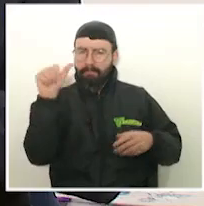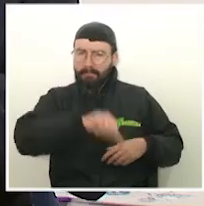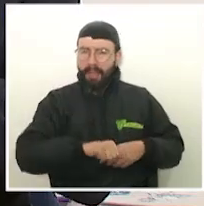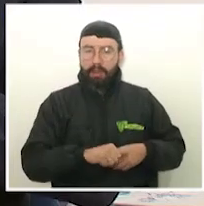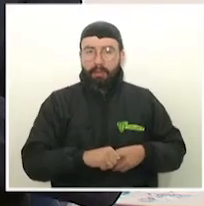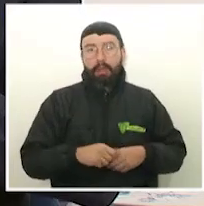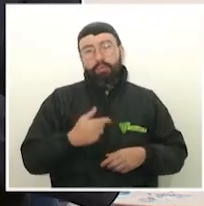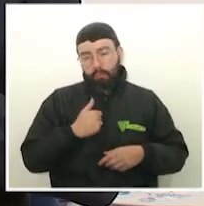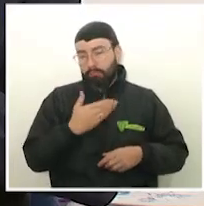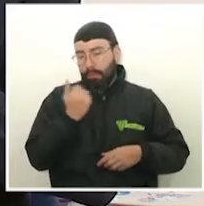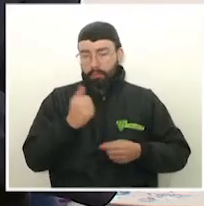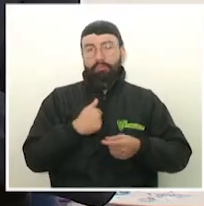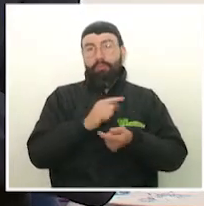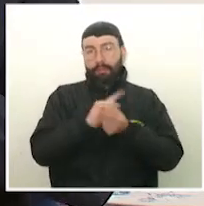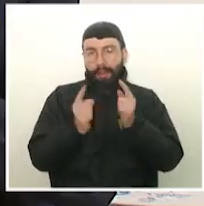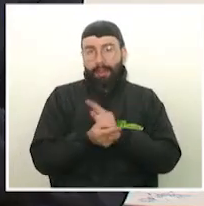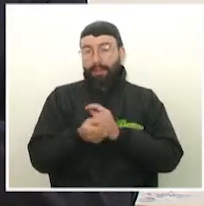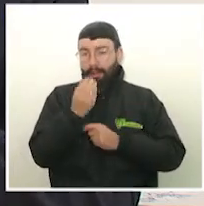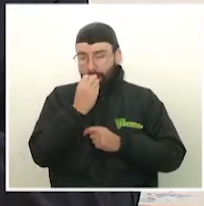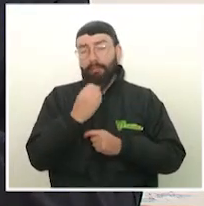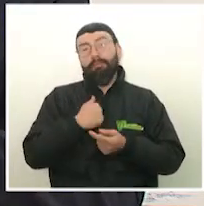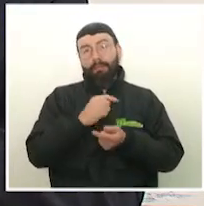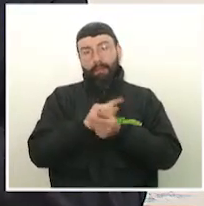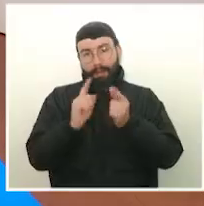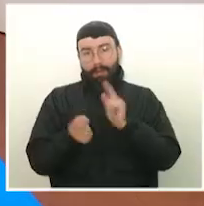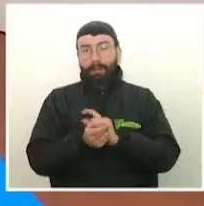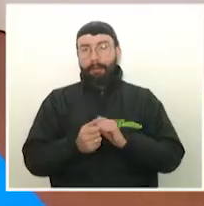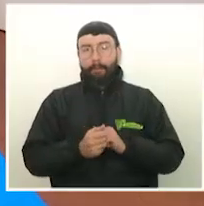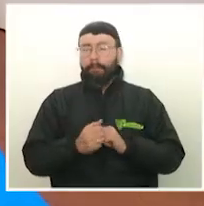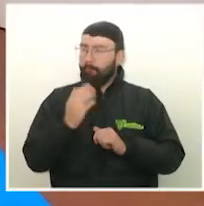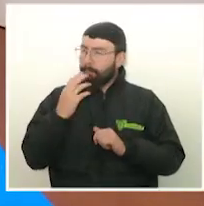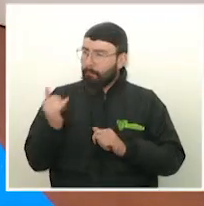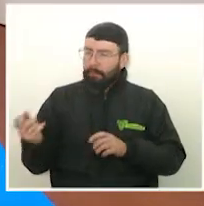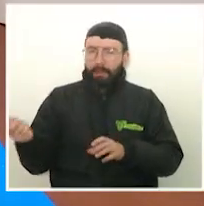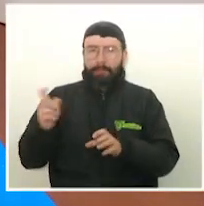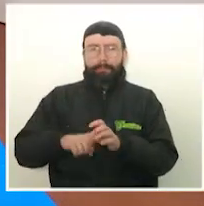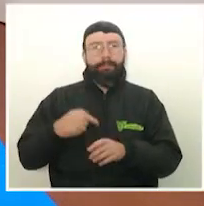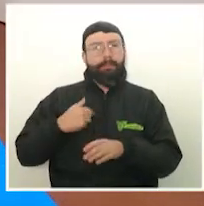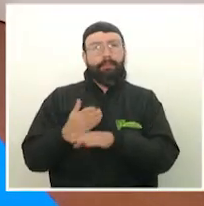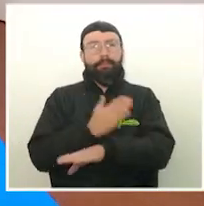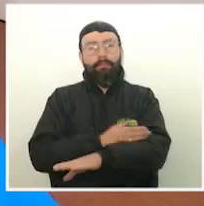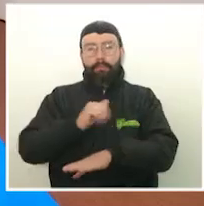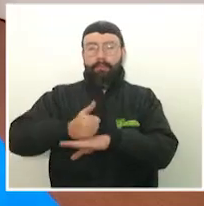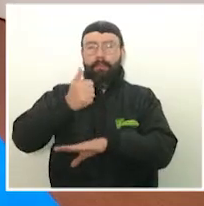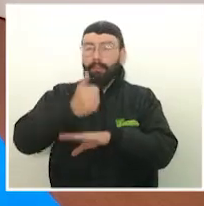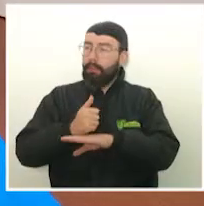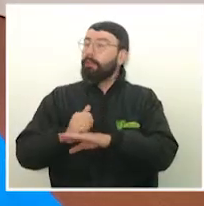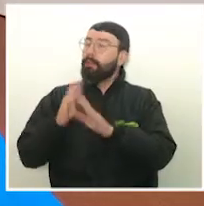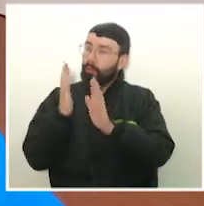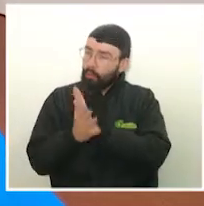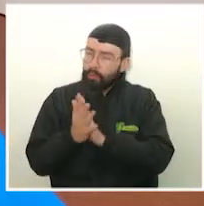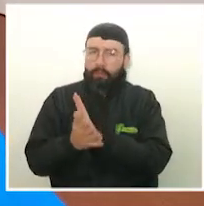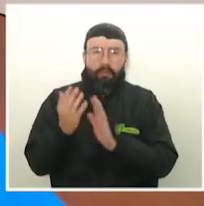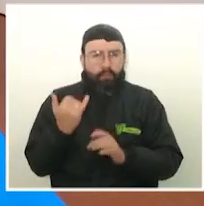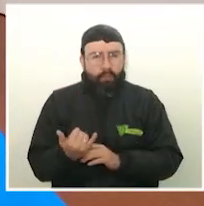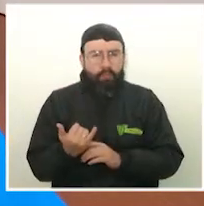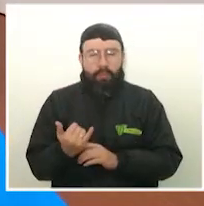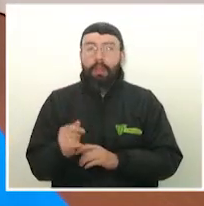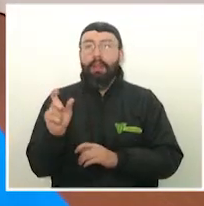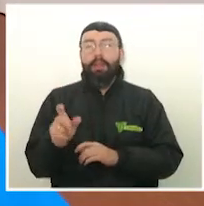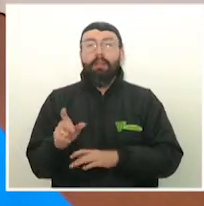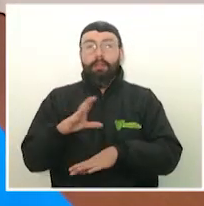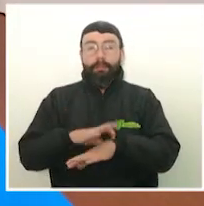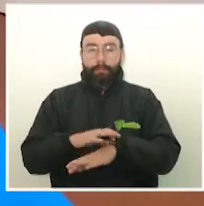en la práctica médica. Afortunadamente, cuando tú eras del Consejo Superior Académico, insistimos y logramos que el doctor